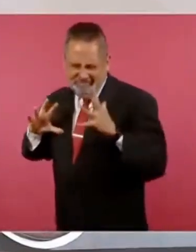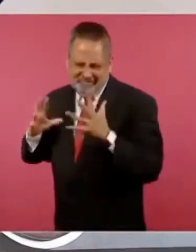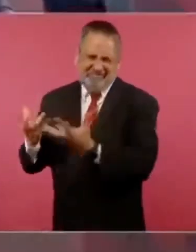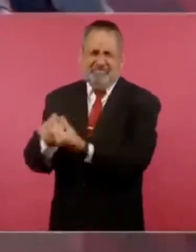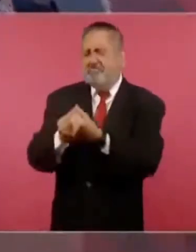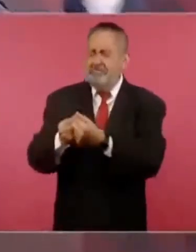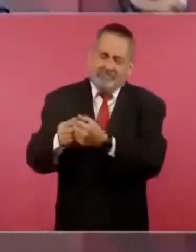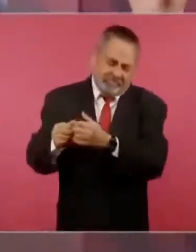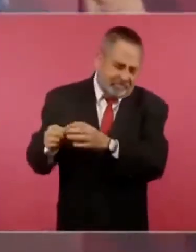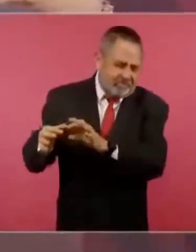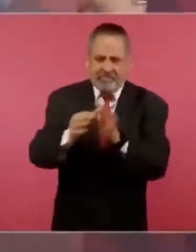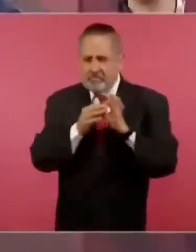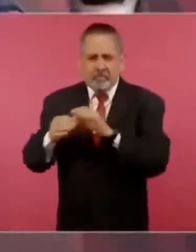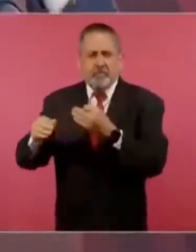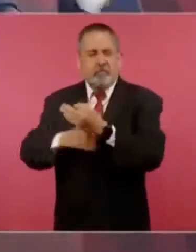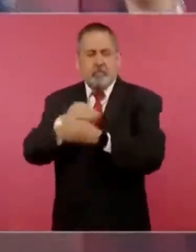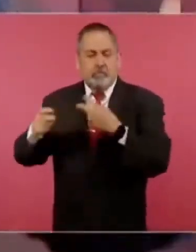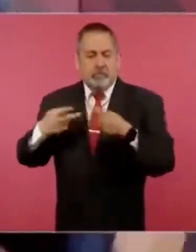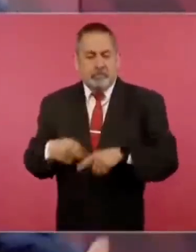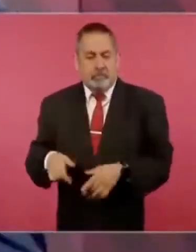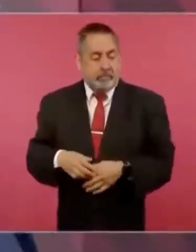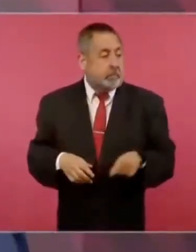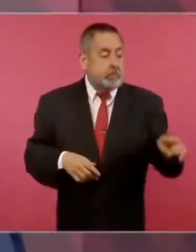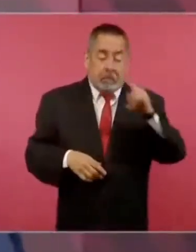Esto pasó de noche.